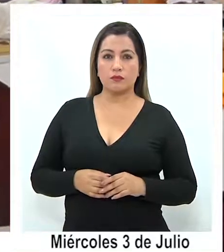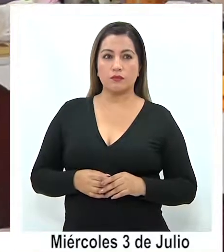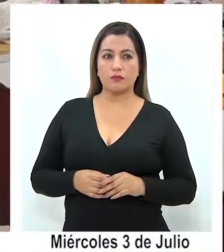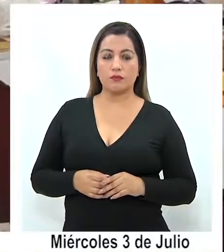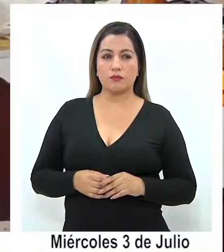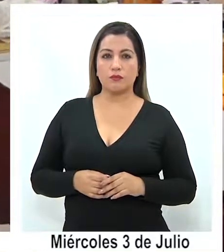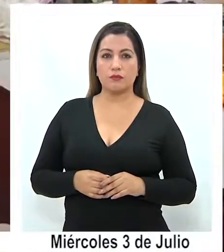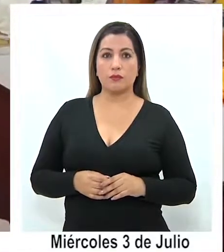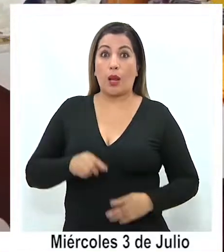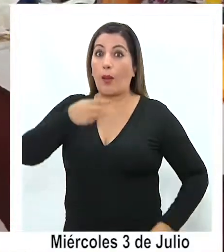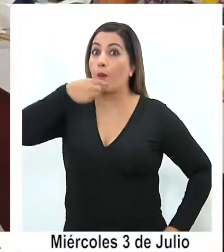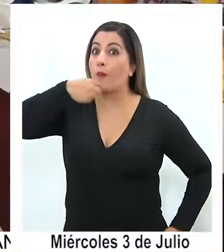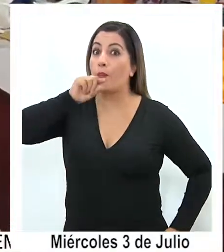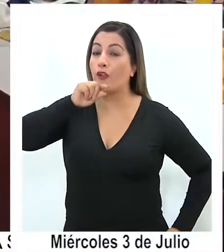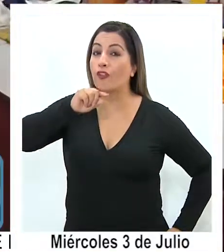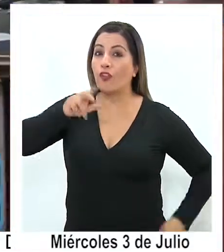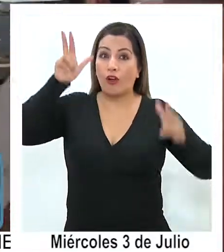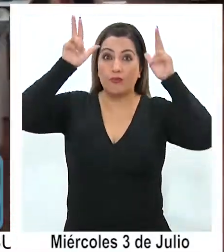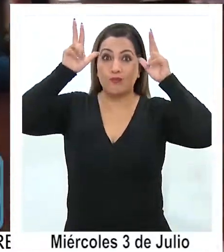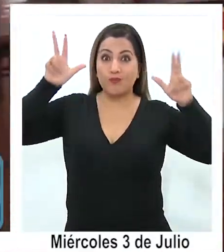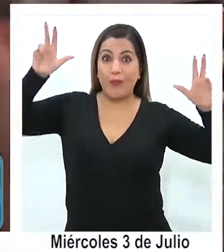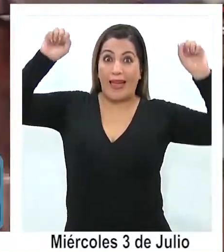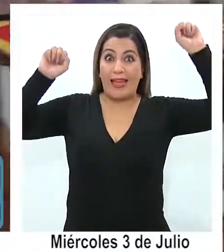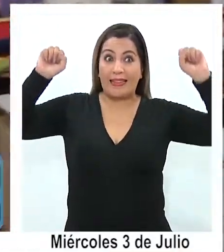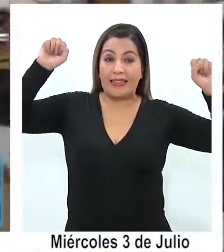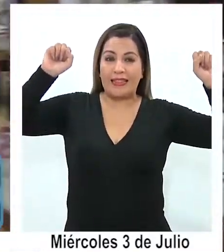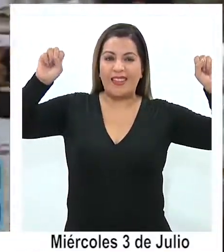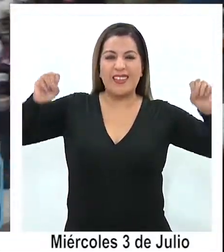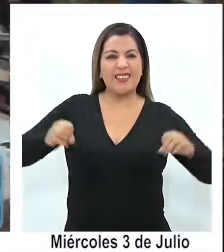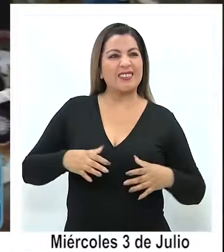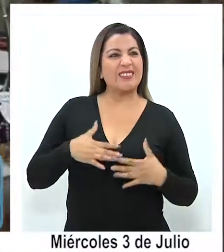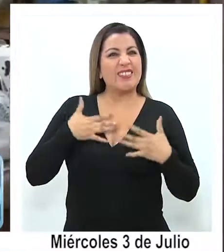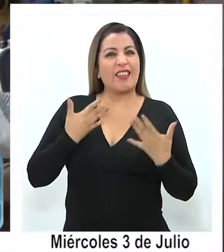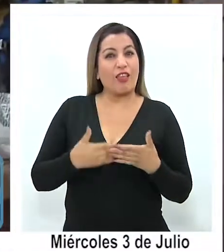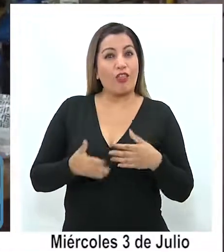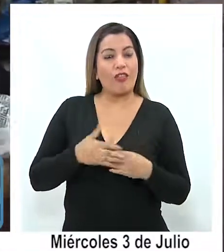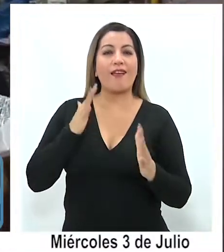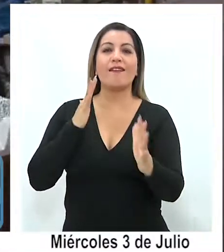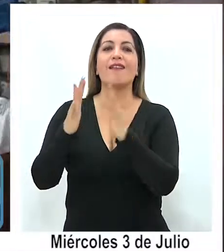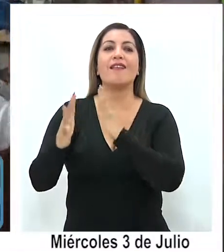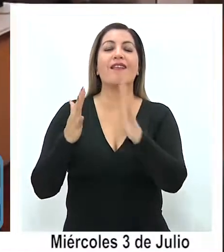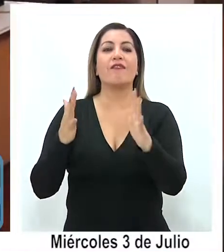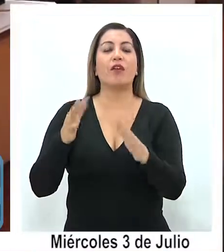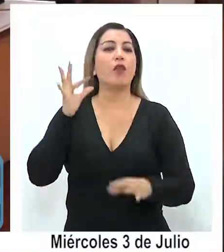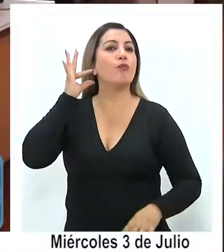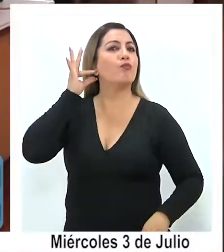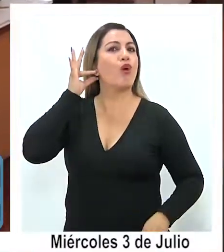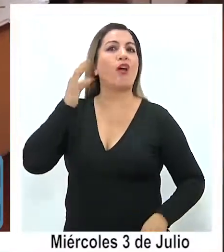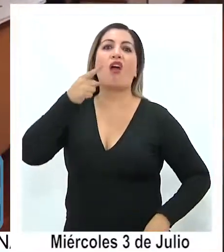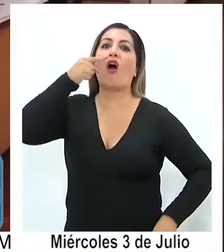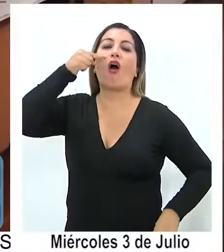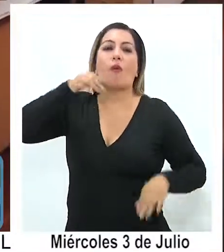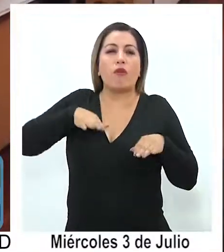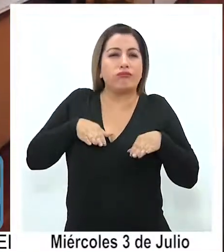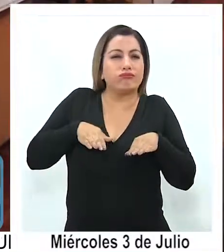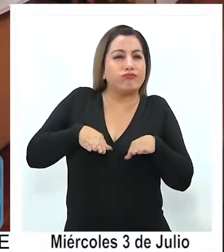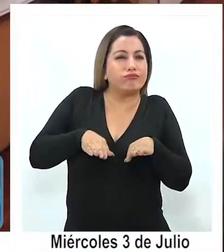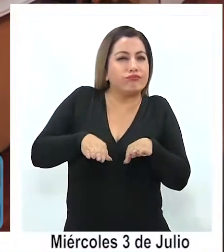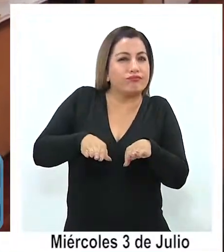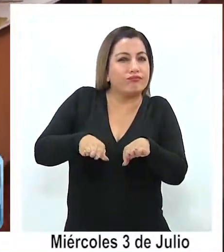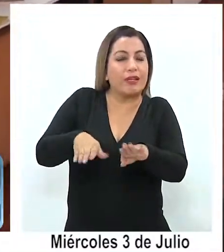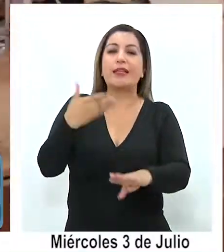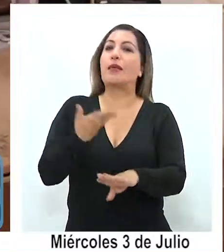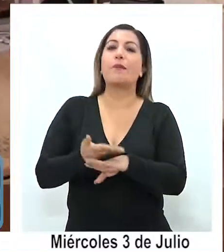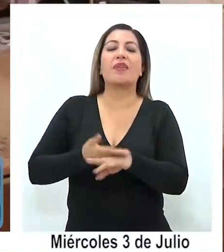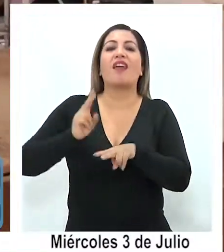La proximidad de las fiestas de La Tirana ya se sienta en la Feria Persa, donde costureras y sastres se llenan de clientes que